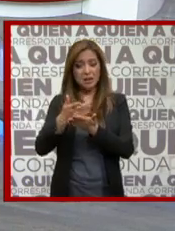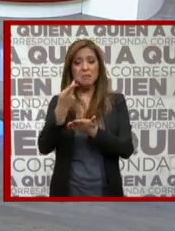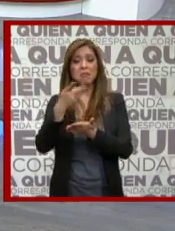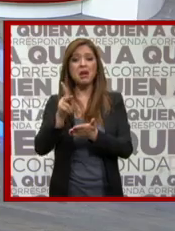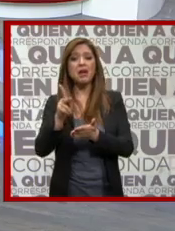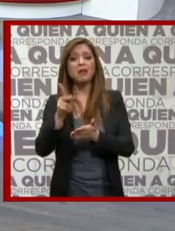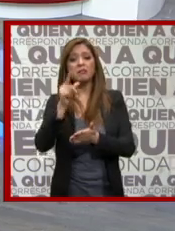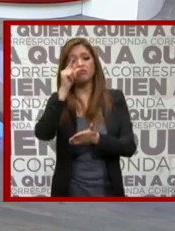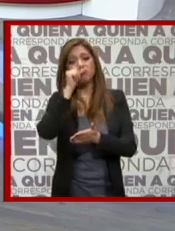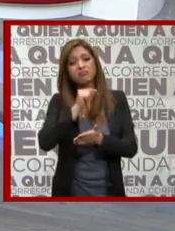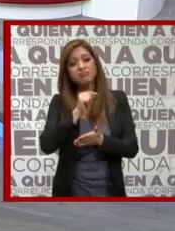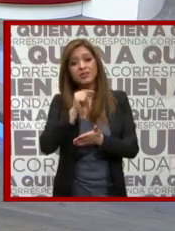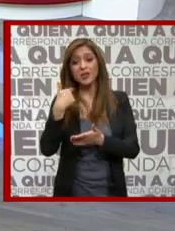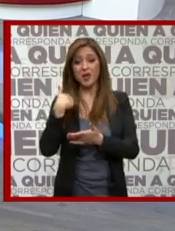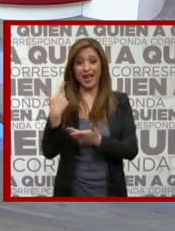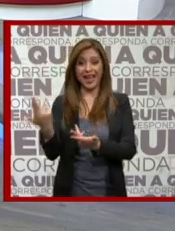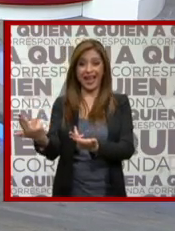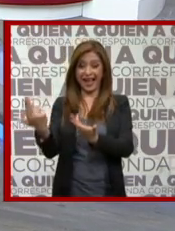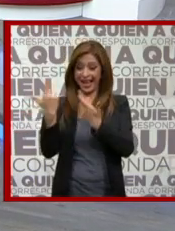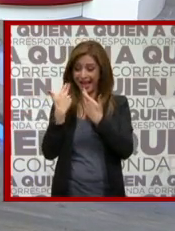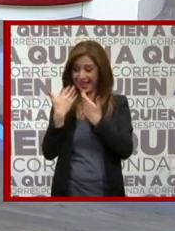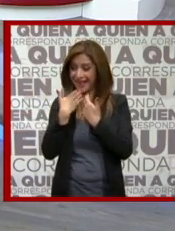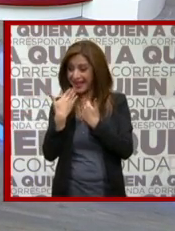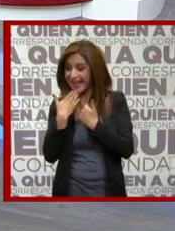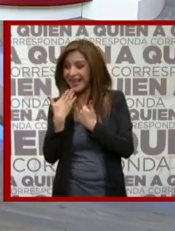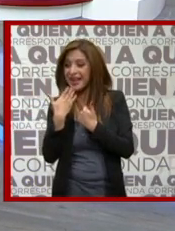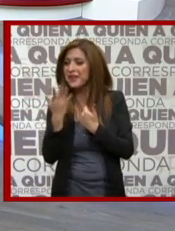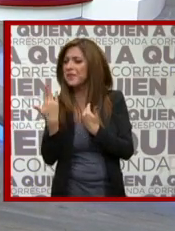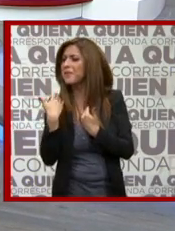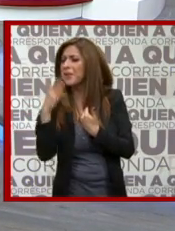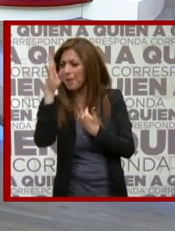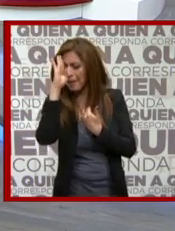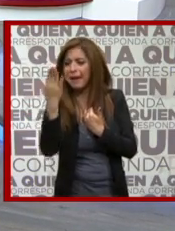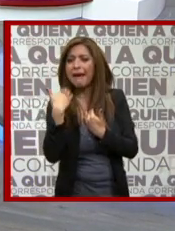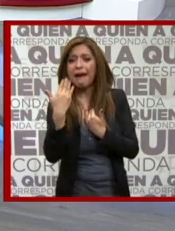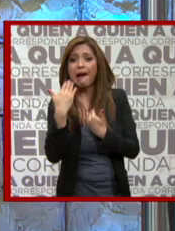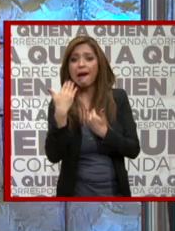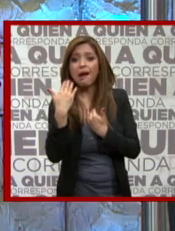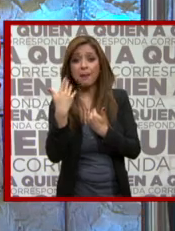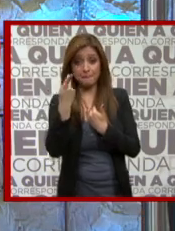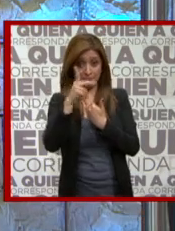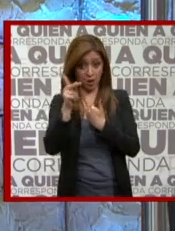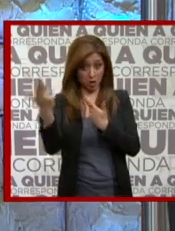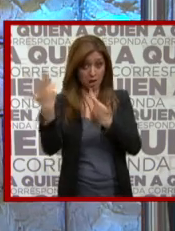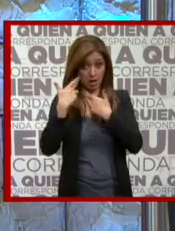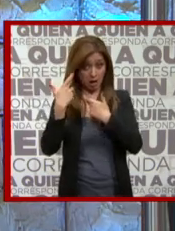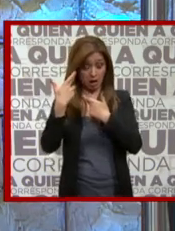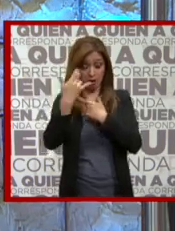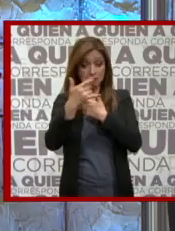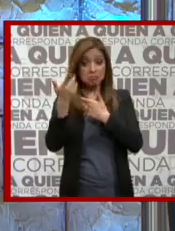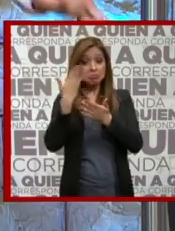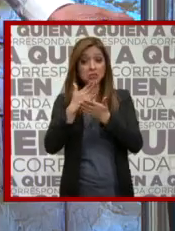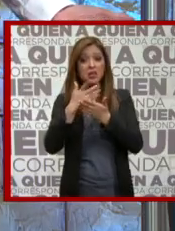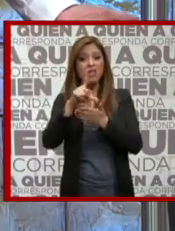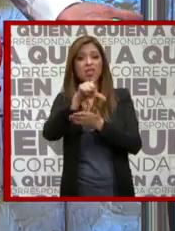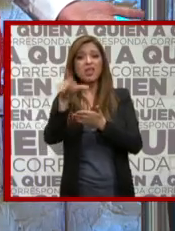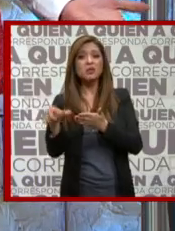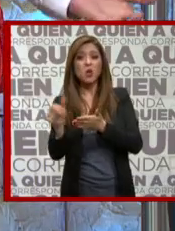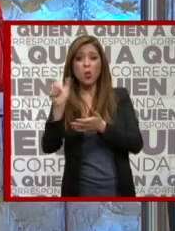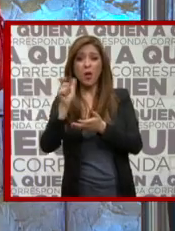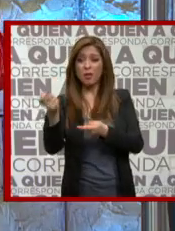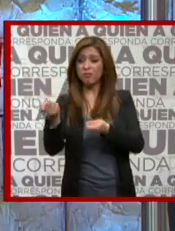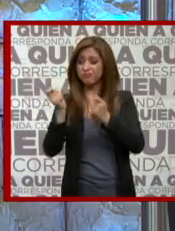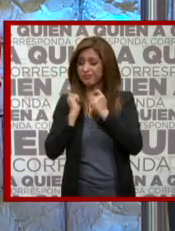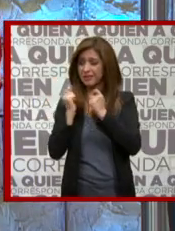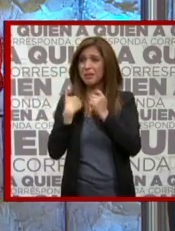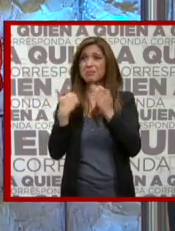dice el dicho, a caballo regalado no se le da. No se le ve el colmillo. No se le ve el colmillo. Digo, aquí no es regalado el crédito, desde luego, pero muchas personas no les gusta su casa.